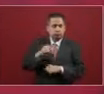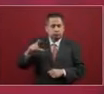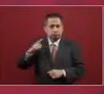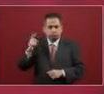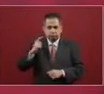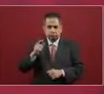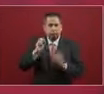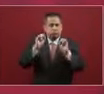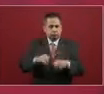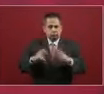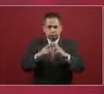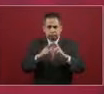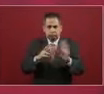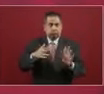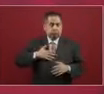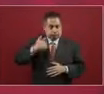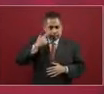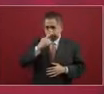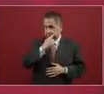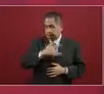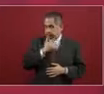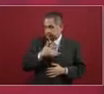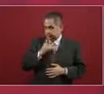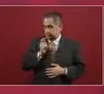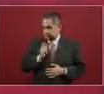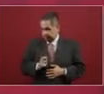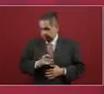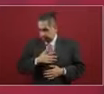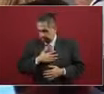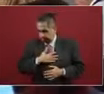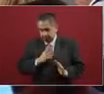de acuerdo a mi interpretación,